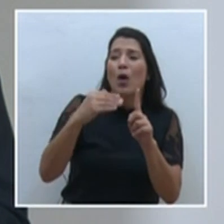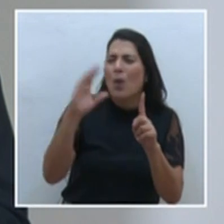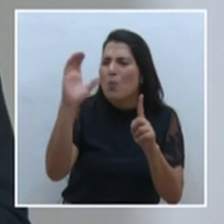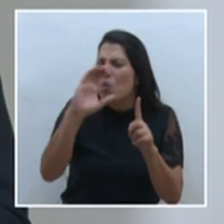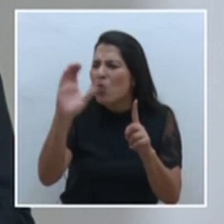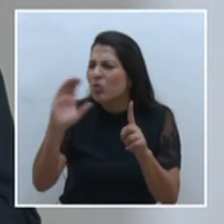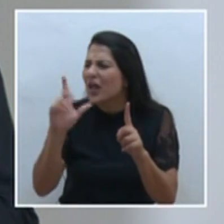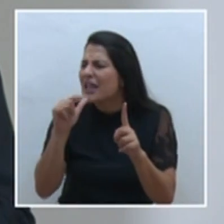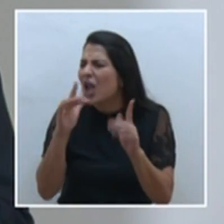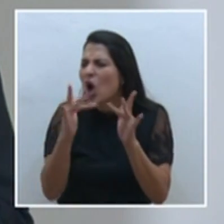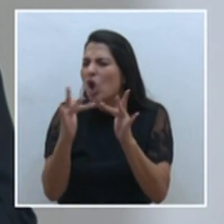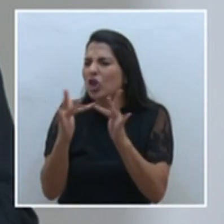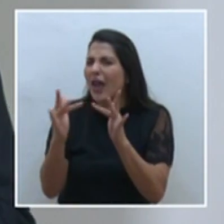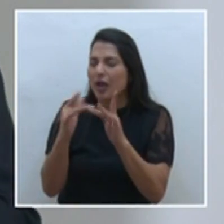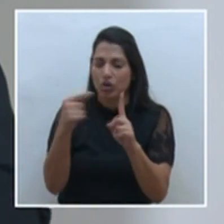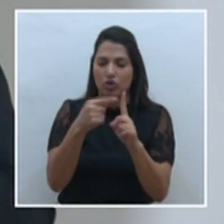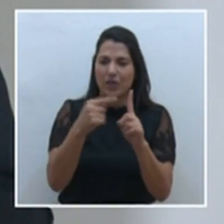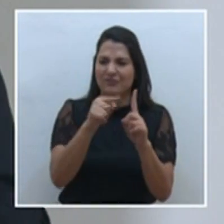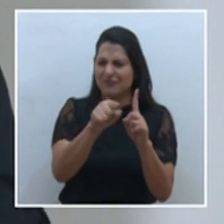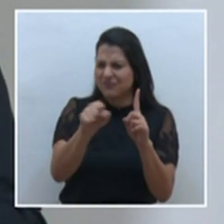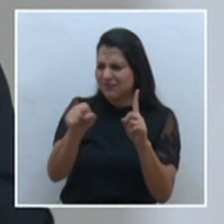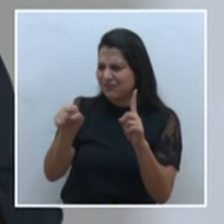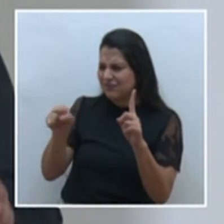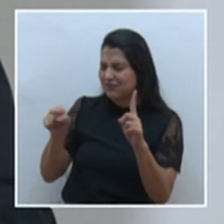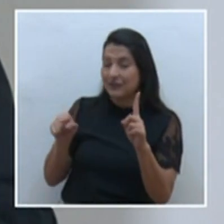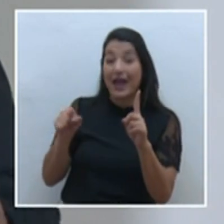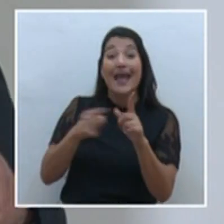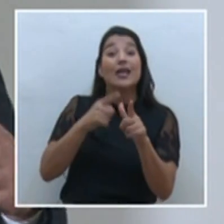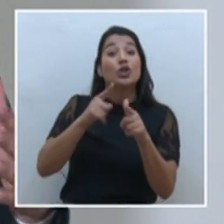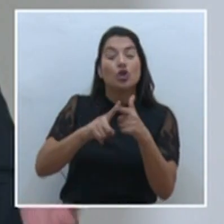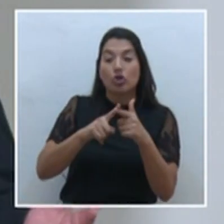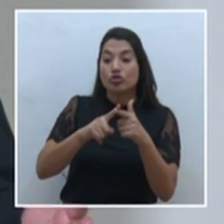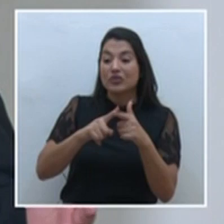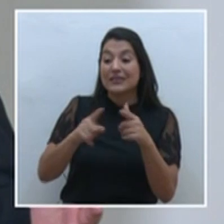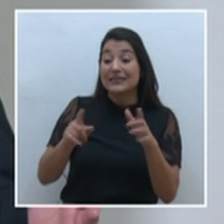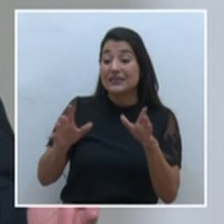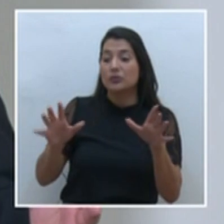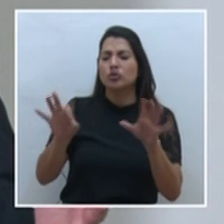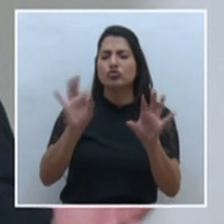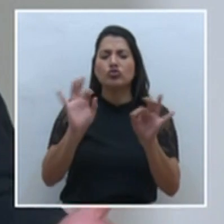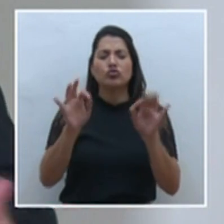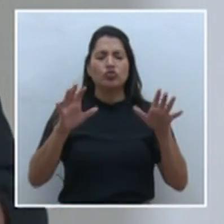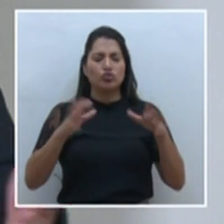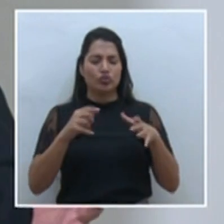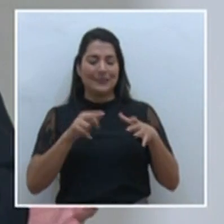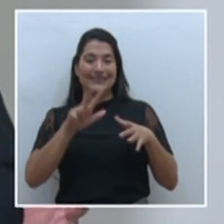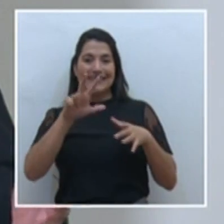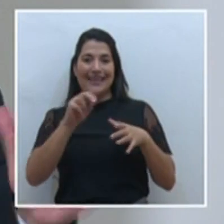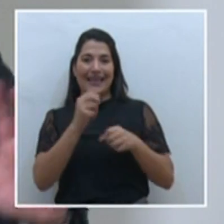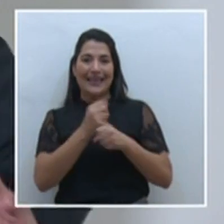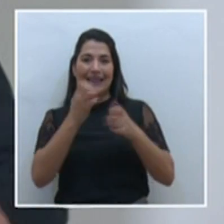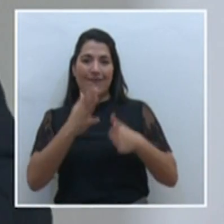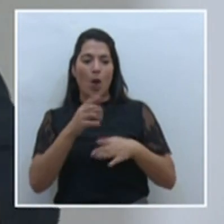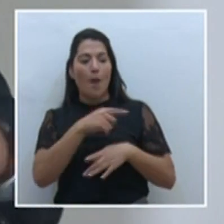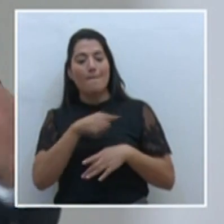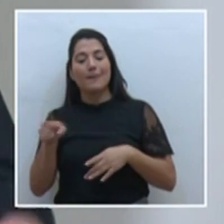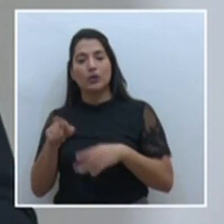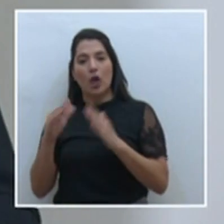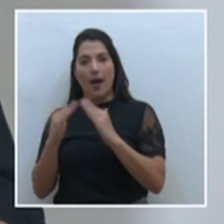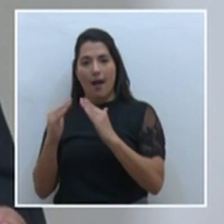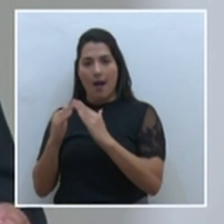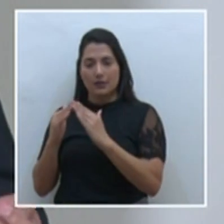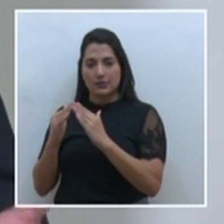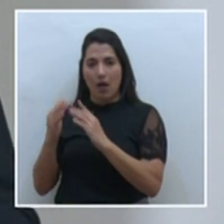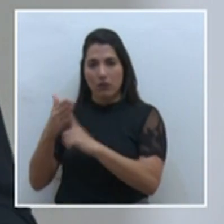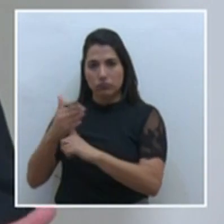testeo, se mandaron para la casa como medida de precaución a cerca de 30 funcionarios, pero de estos 30 no quiere decir que todos